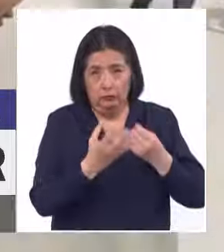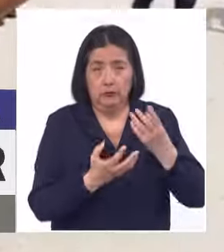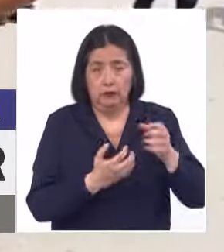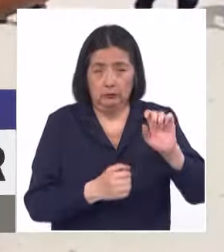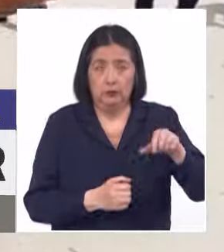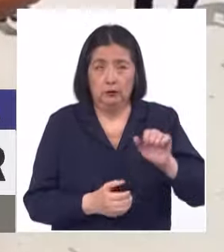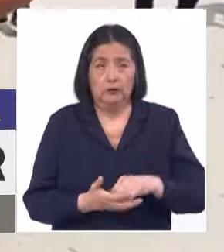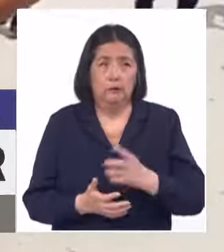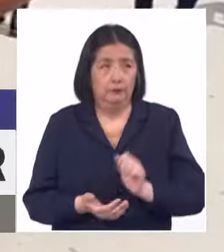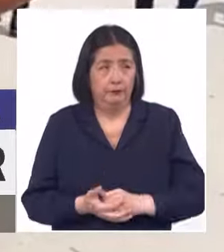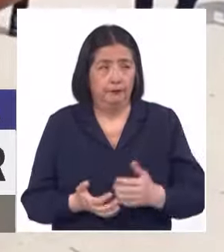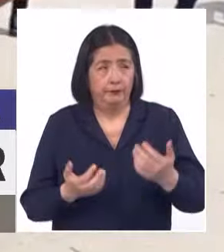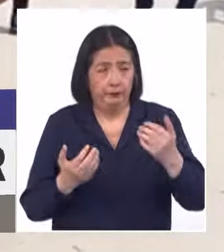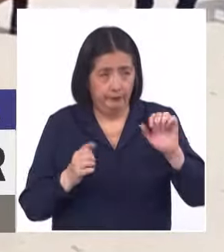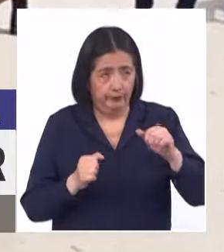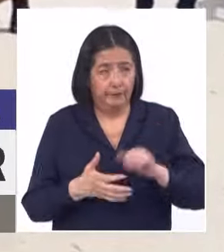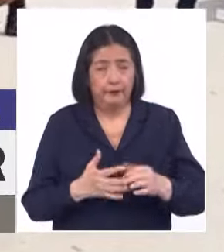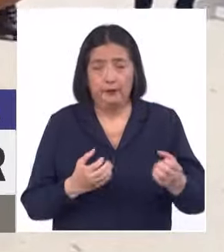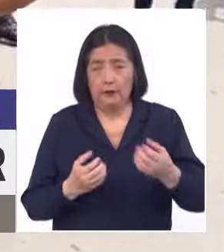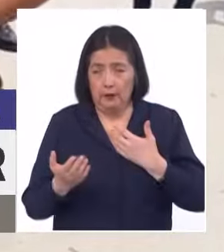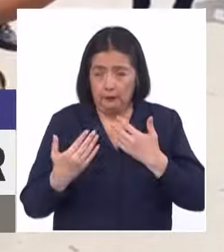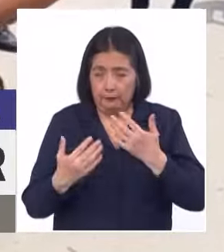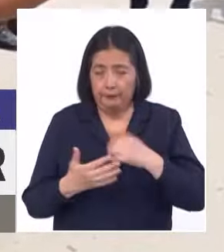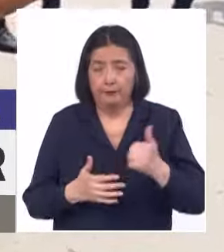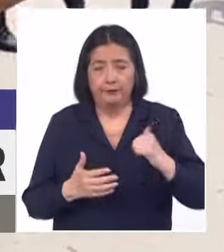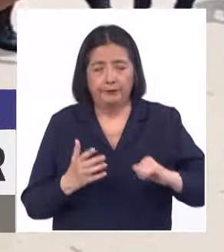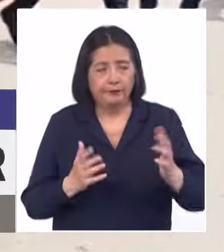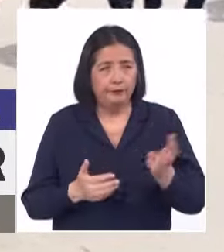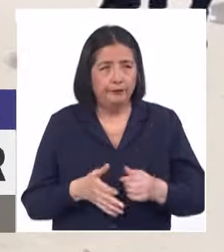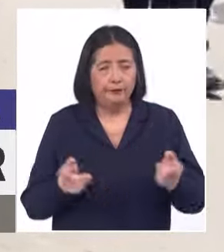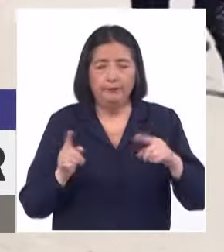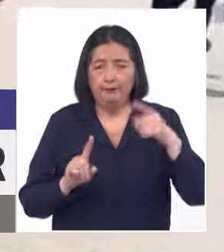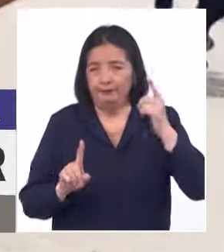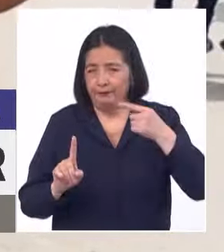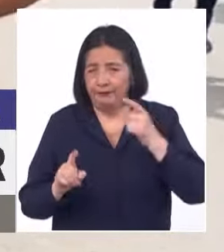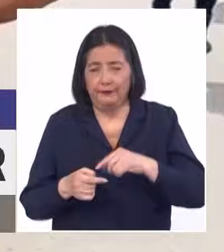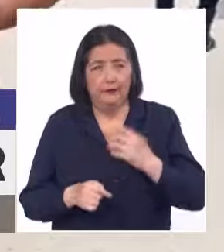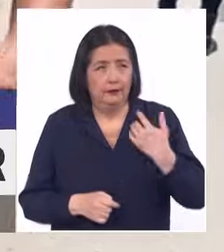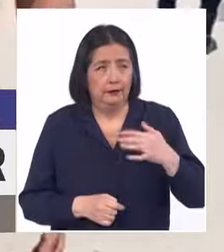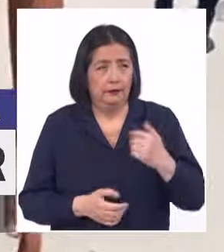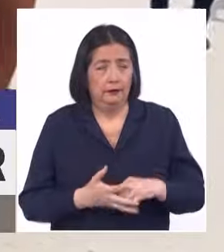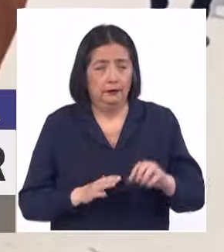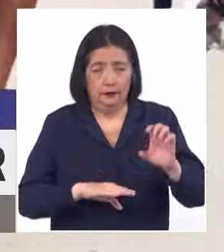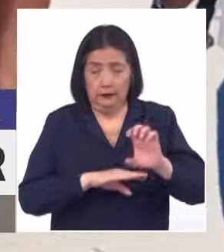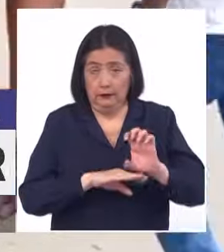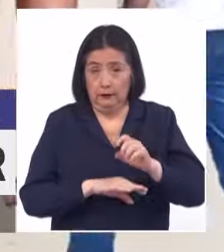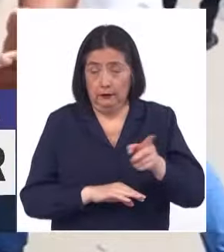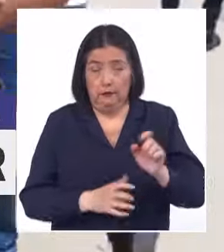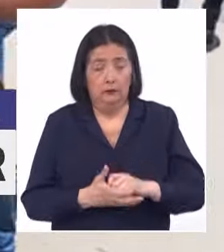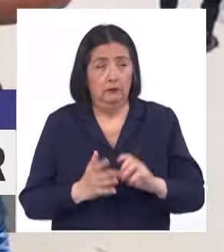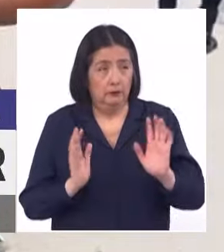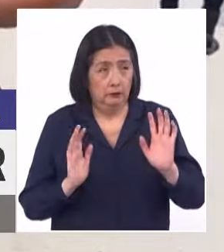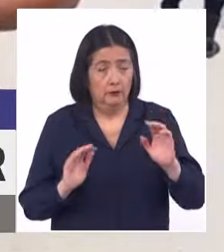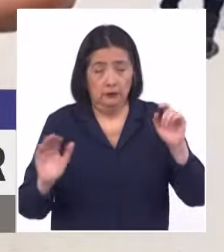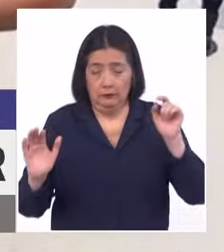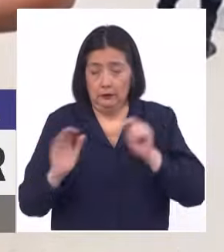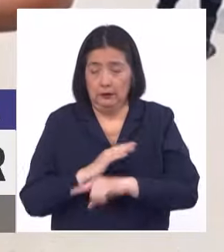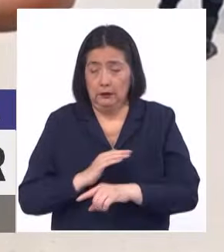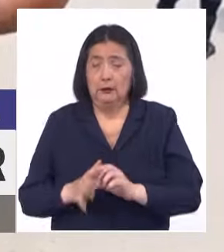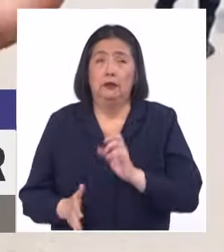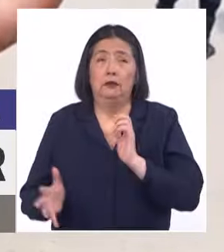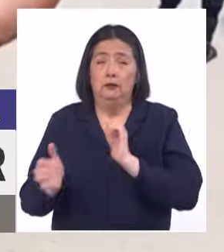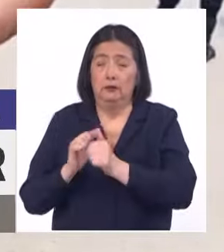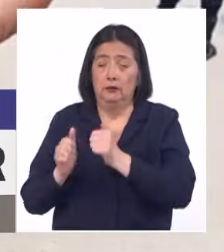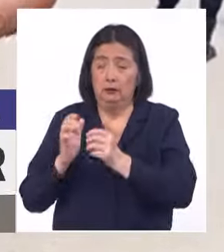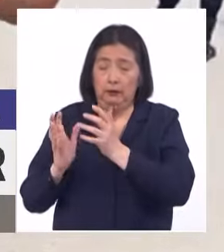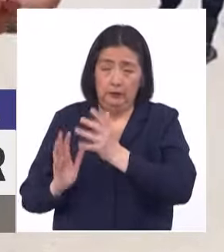dijimos, tuvimos las declaraciones del alcalde cuando estaban las amenazas, en un contexto donde en Ecuador, por cierto, habían matado a un candidato